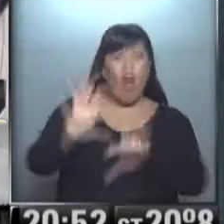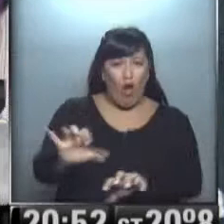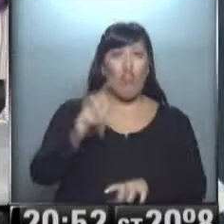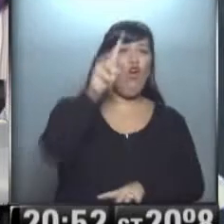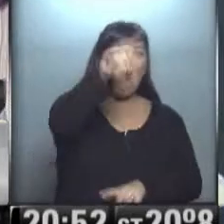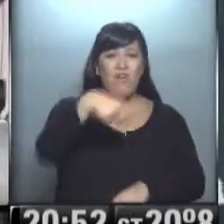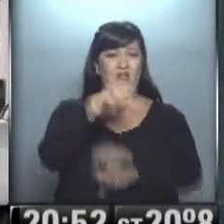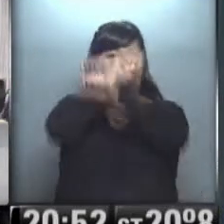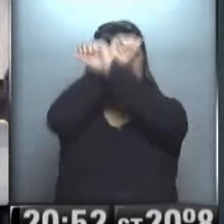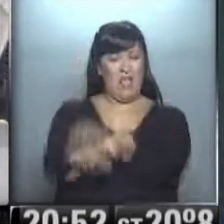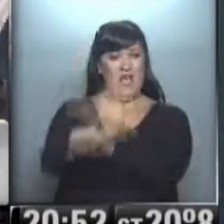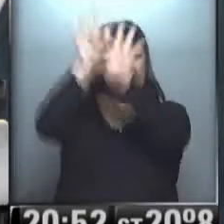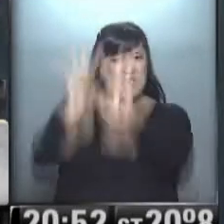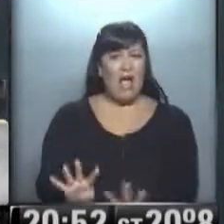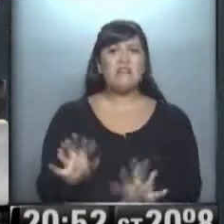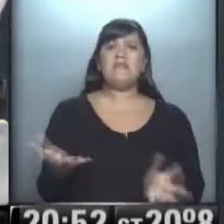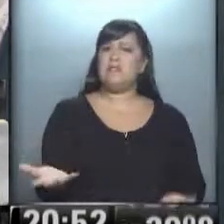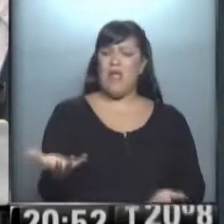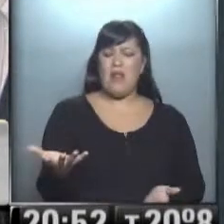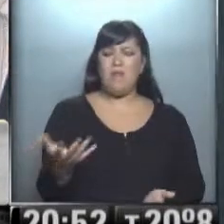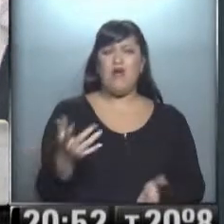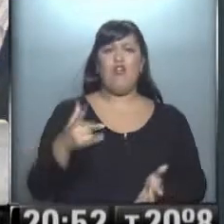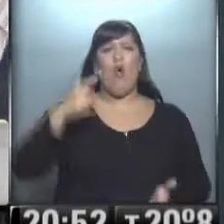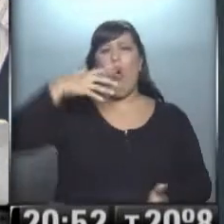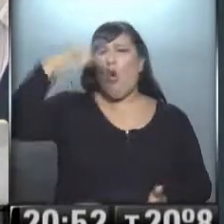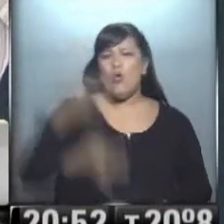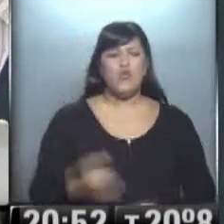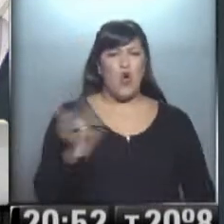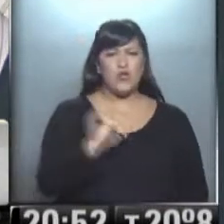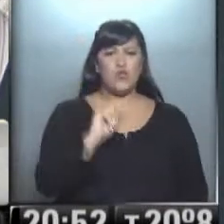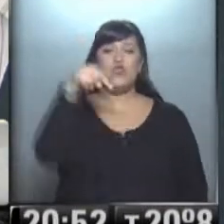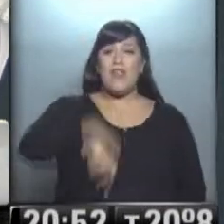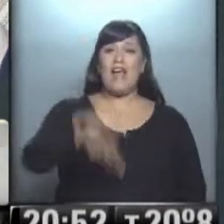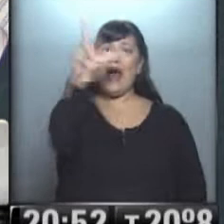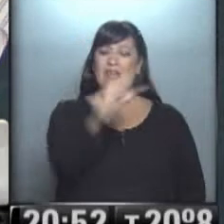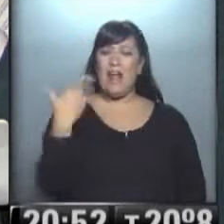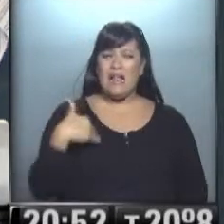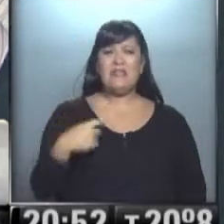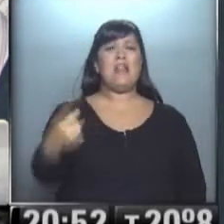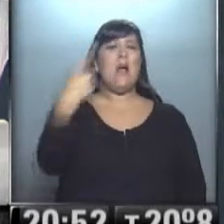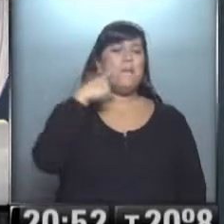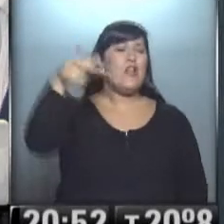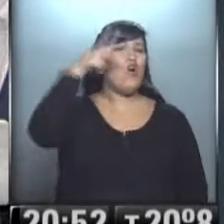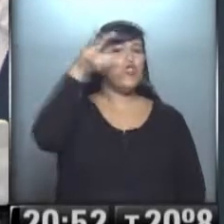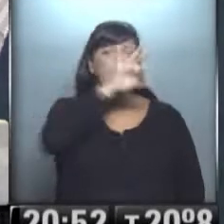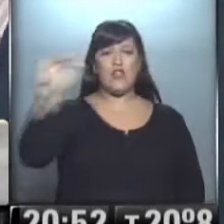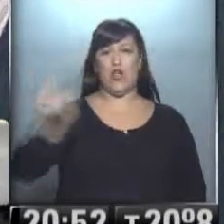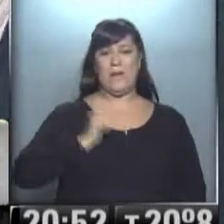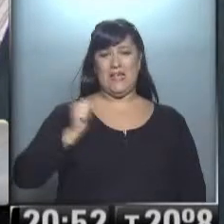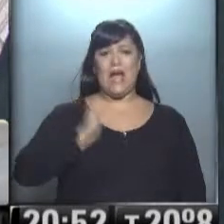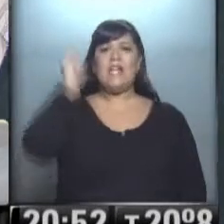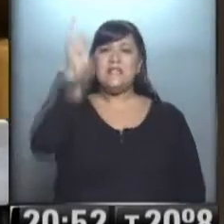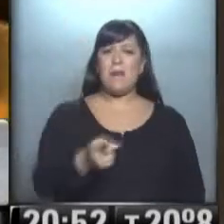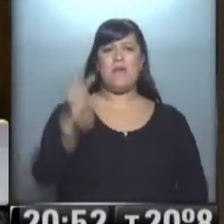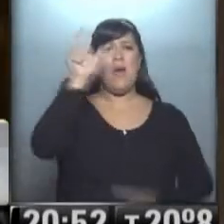encarcelamiento, injusto encarcelamiento, acá en la Argentina de más de 1.800 militares y civiles